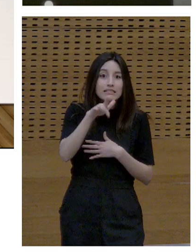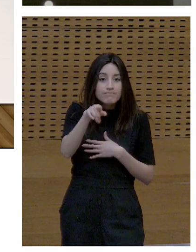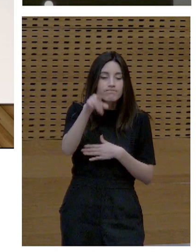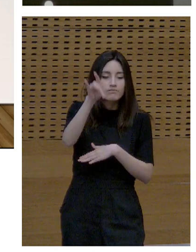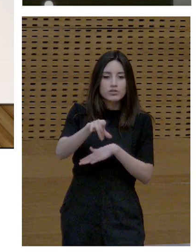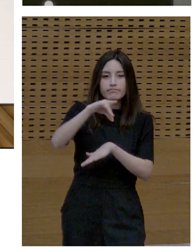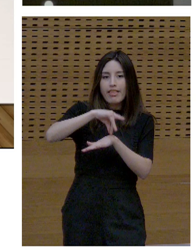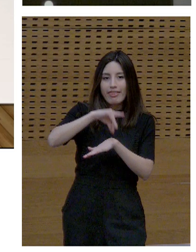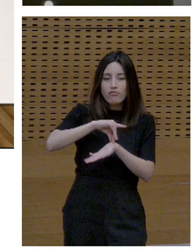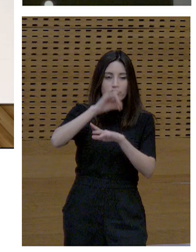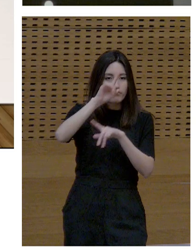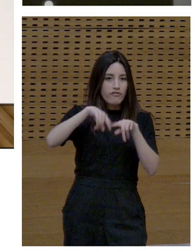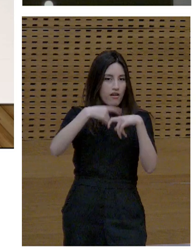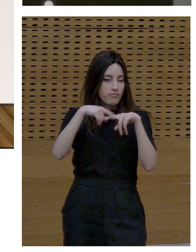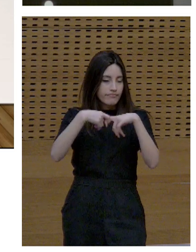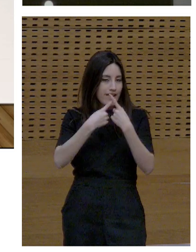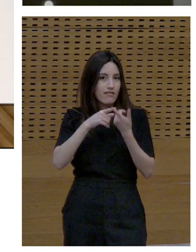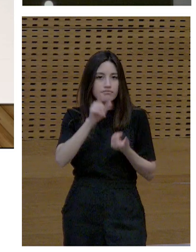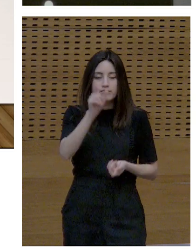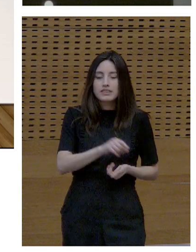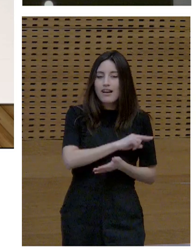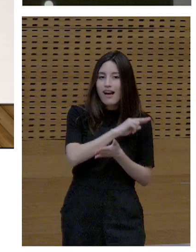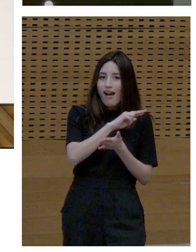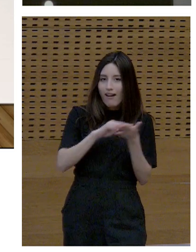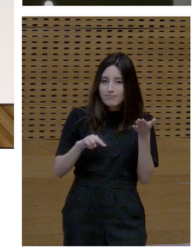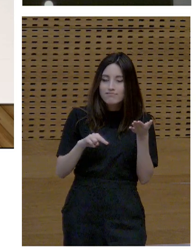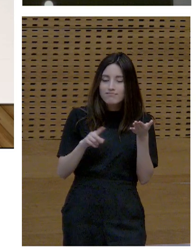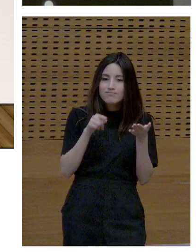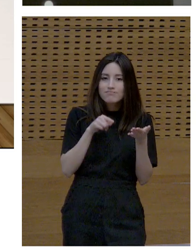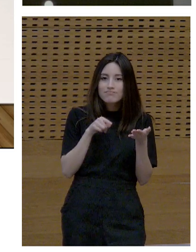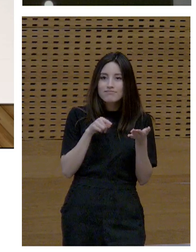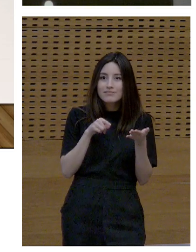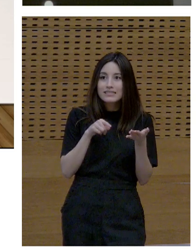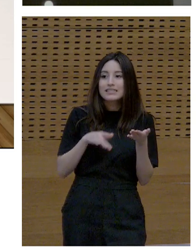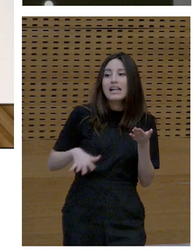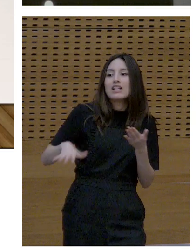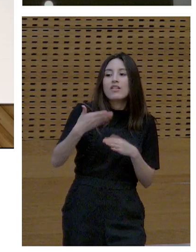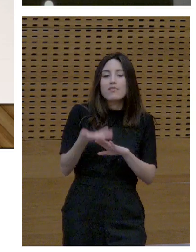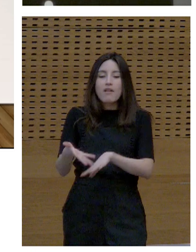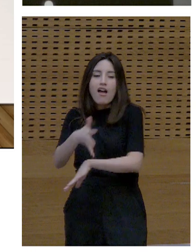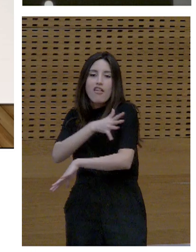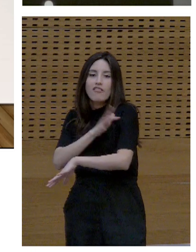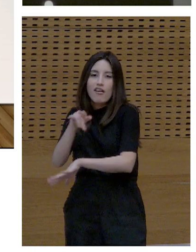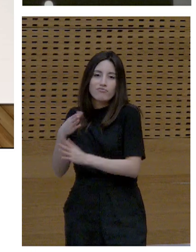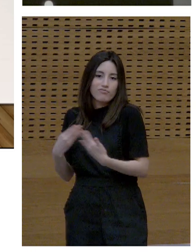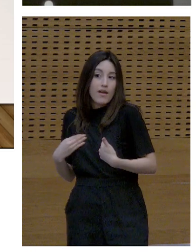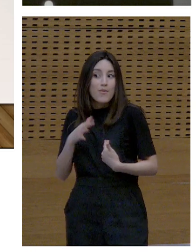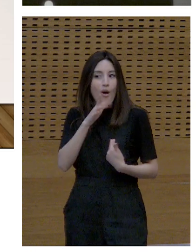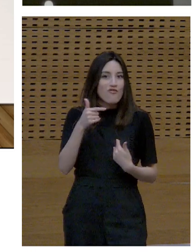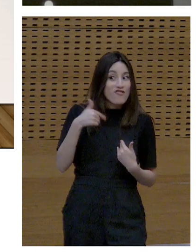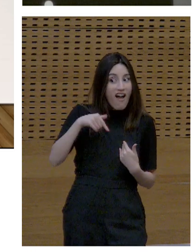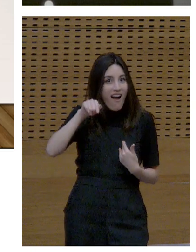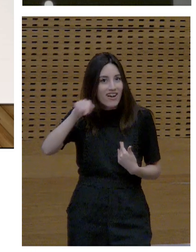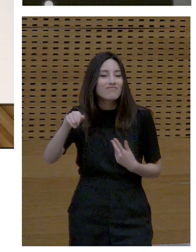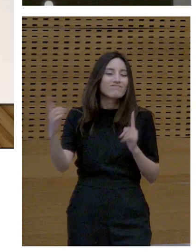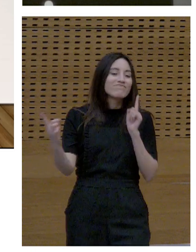familia gallego que estaba afincado en Mallorca. Yo lo conocí en Mallorca. Entonces,